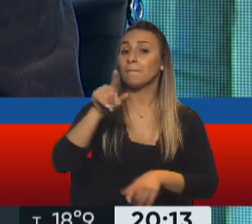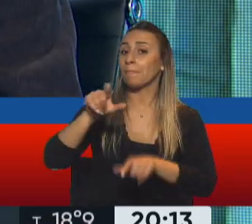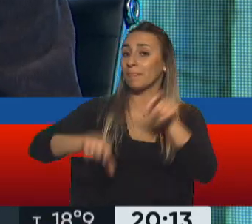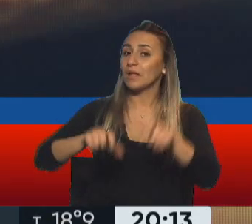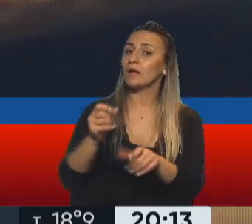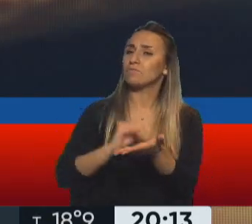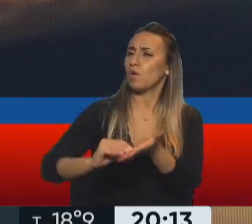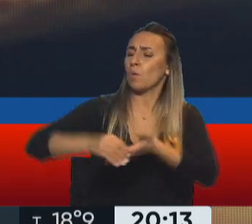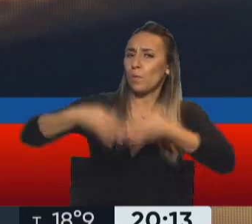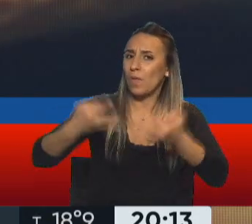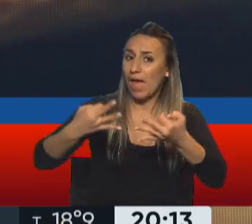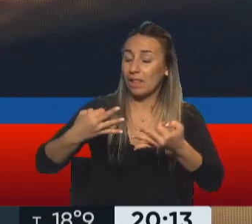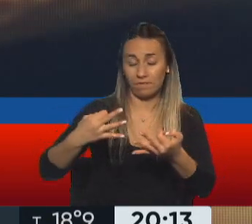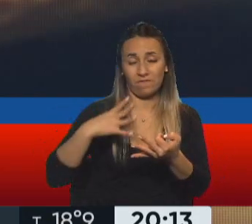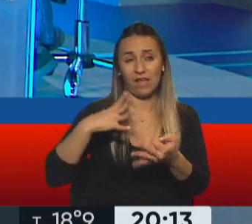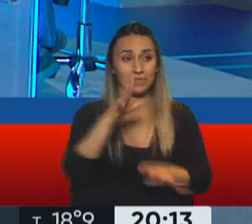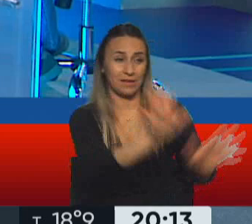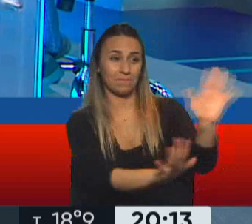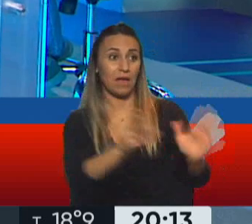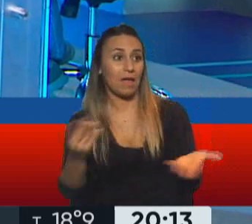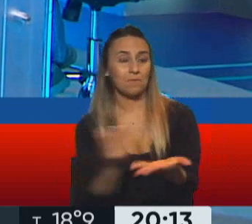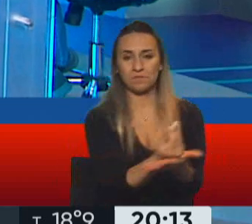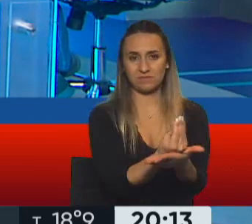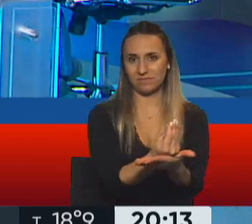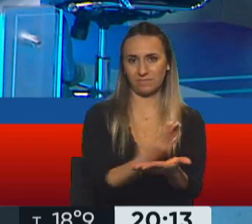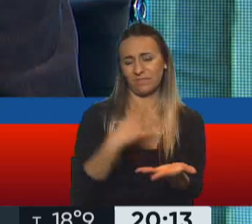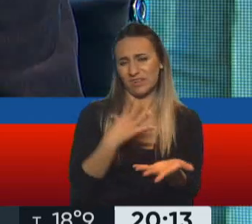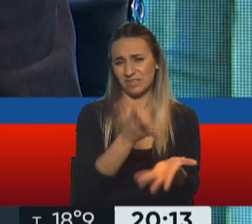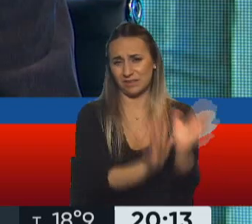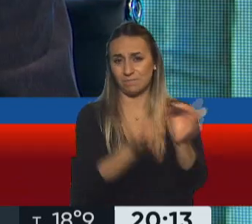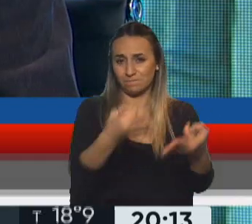estarán dadas? Es una pregunta que queda abierta. A veces que nadie tiene respuesta. Gracias por estar acá, A ustedes. fiscal Federico Delgado.